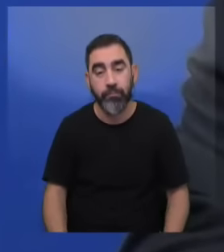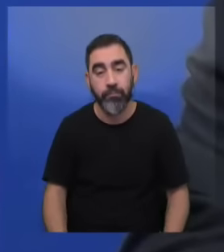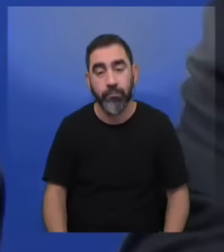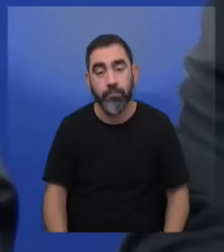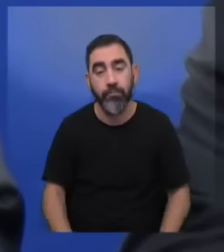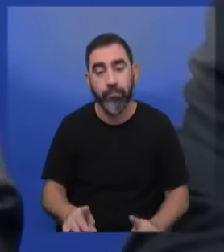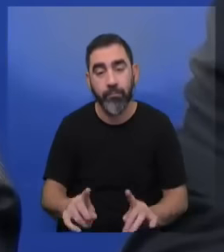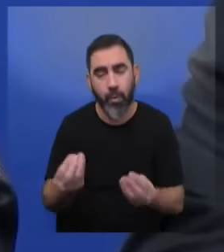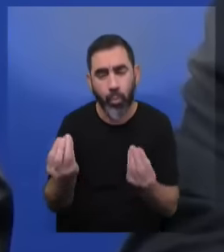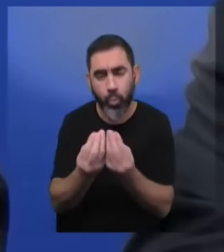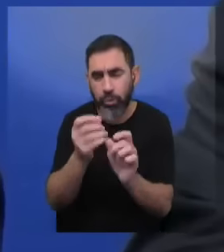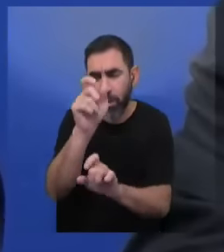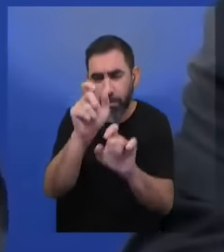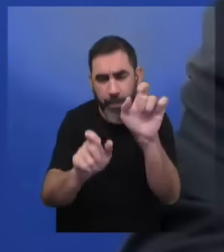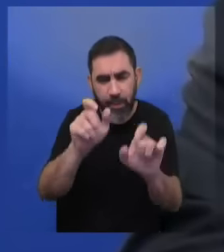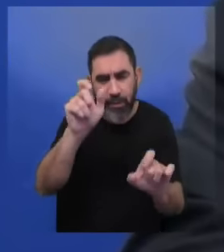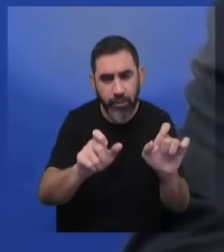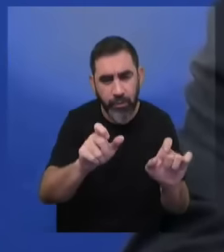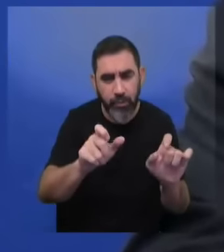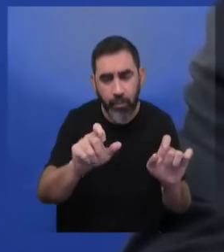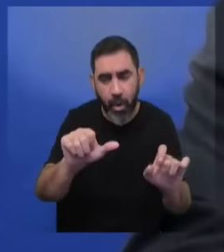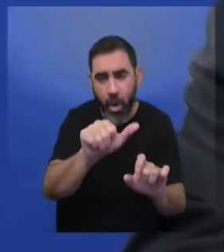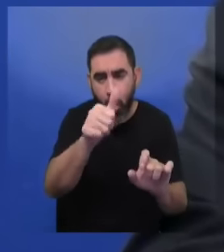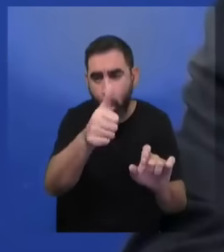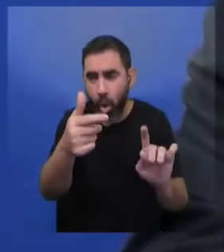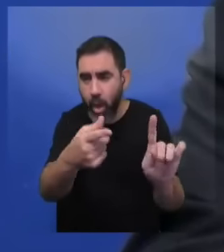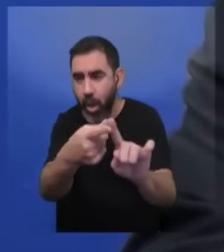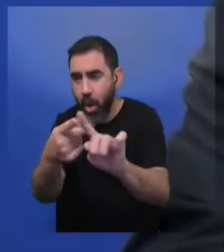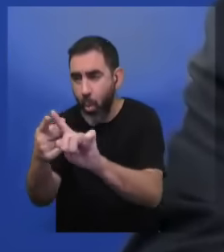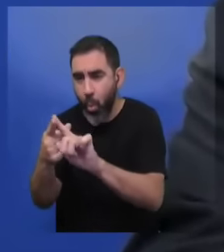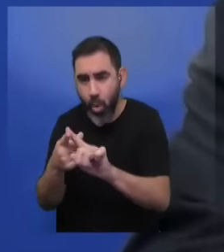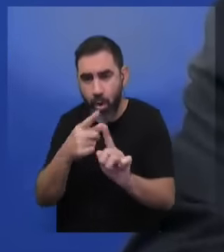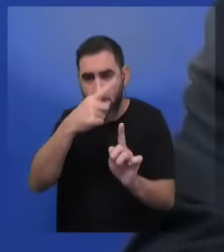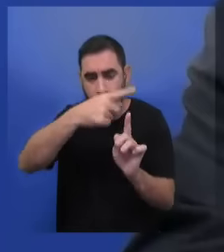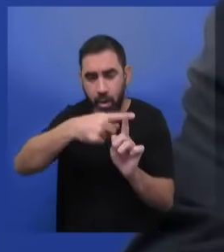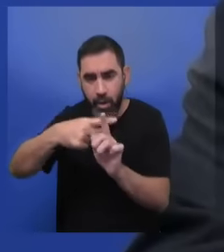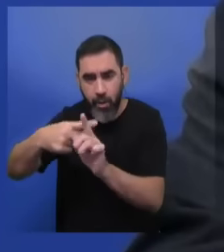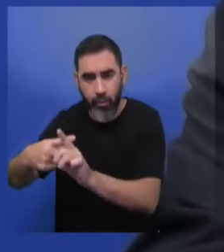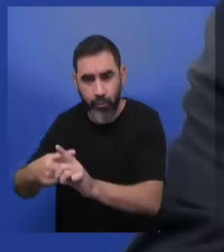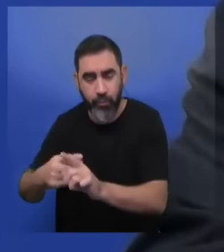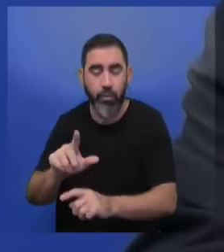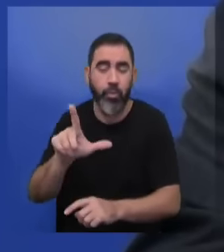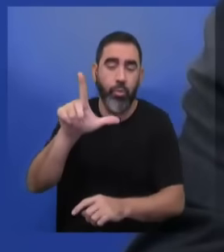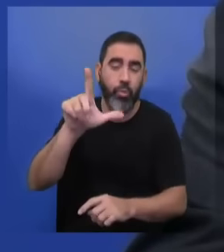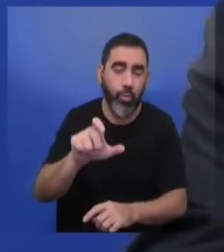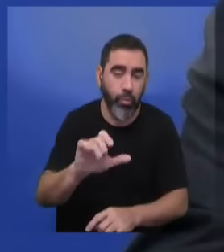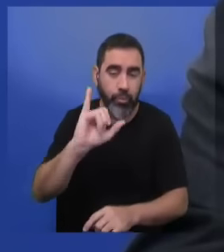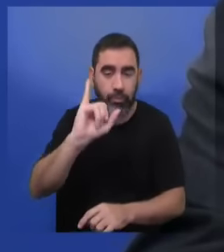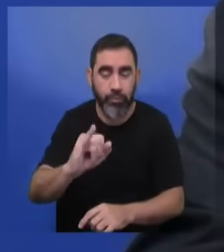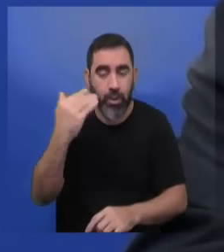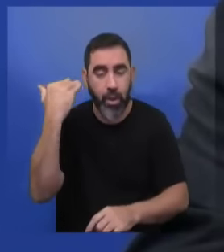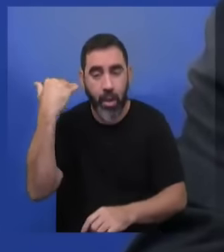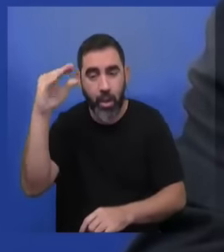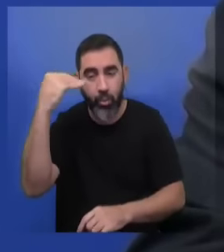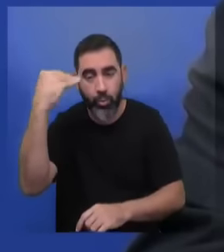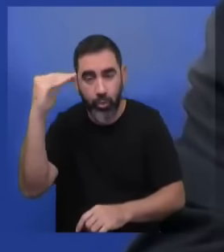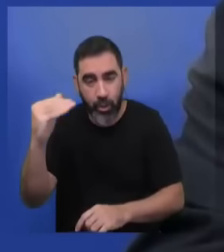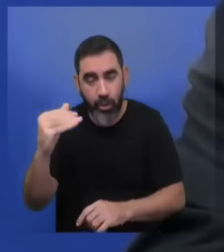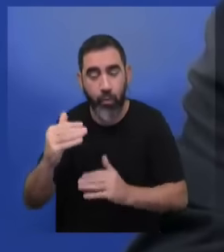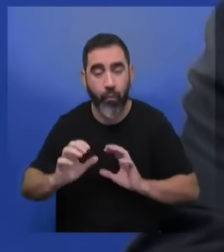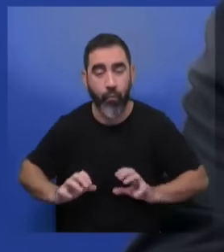muchísima gente para llegar a este momento Durante muchísimos meses por supuesto las autoridades y